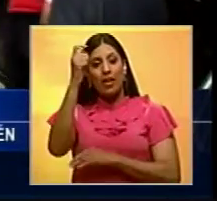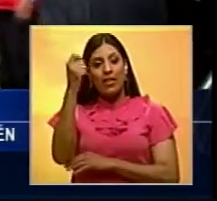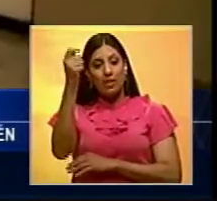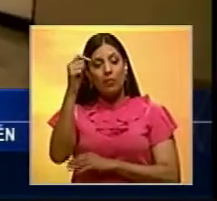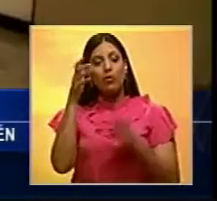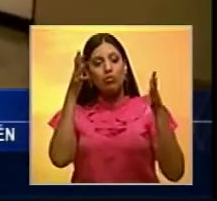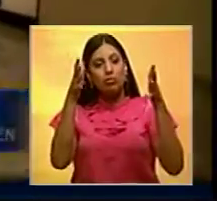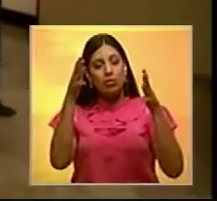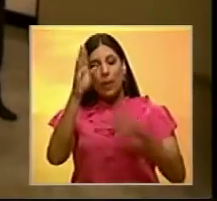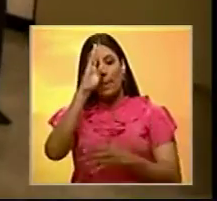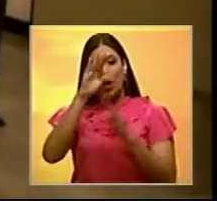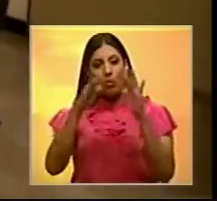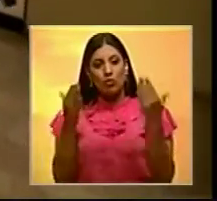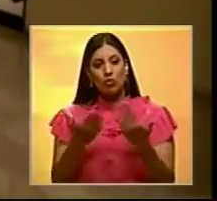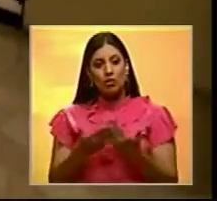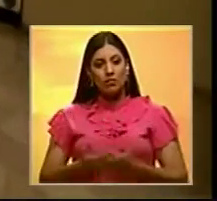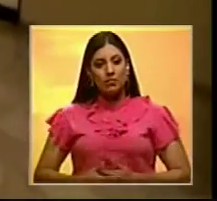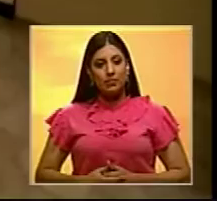y asesor del Banco Mundial.